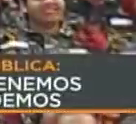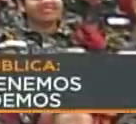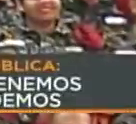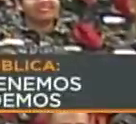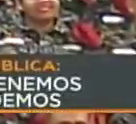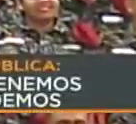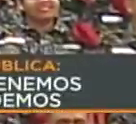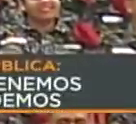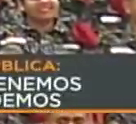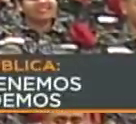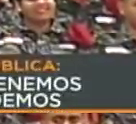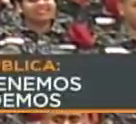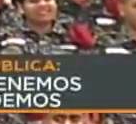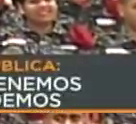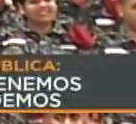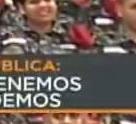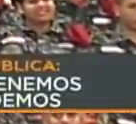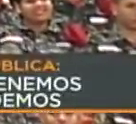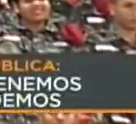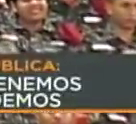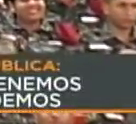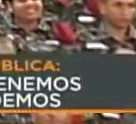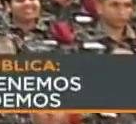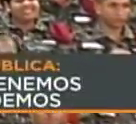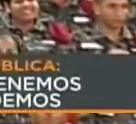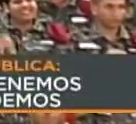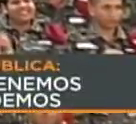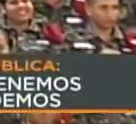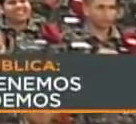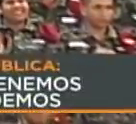No les deseo a nadie que Cilia lo interrogue.